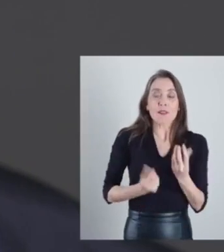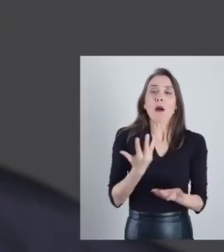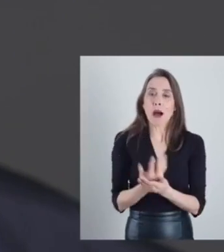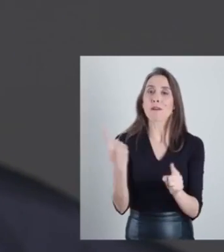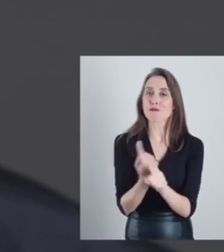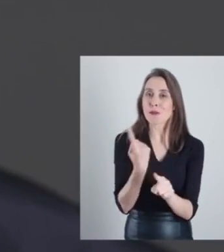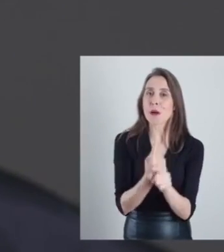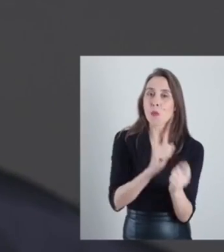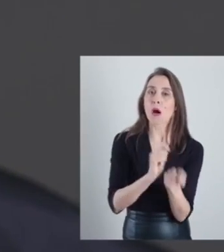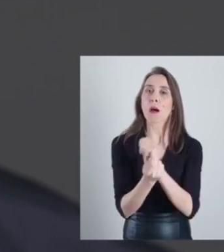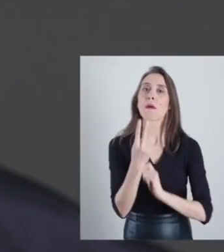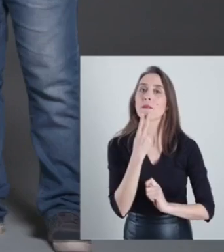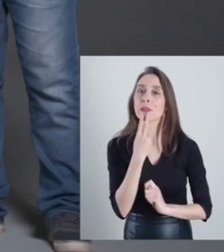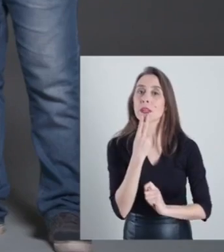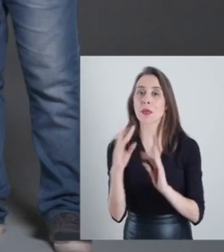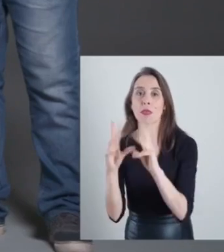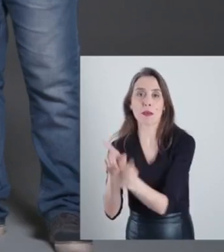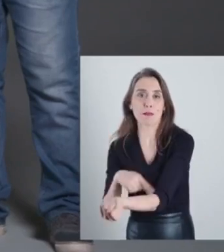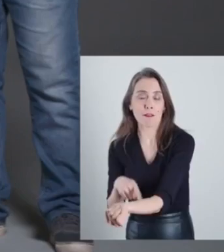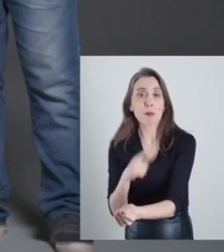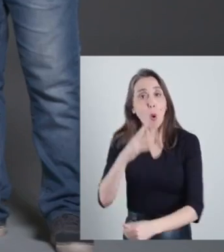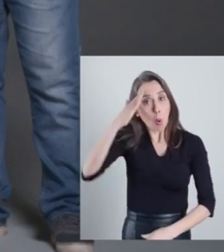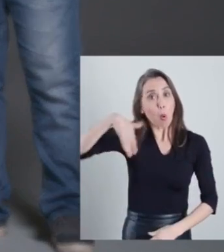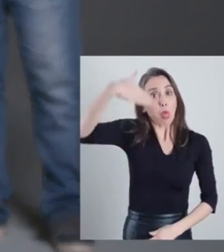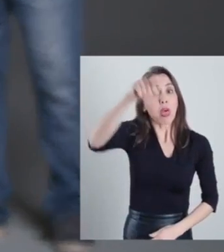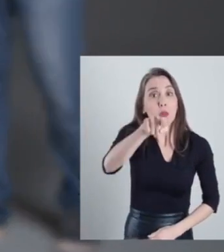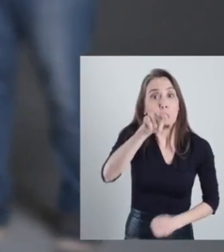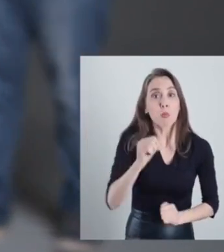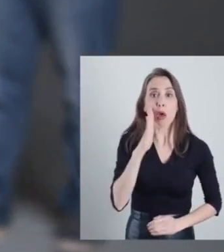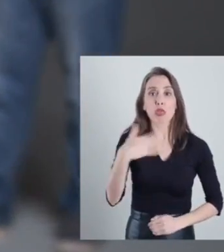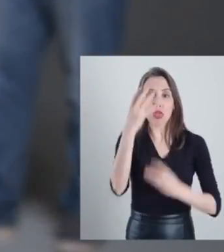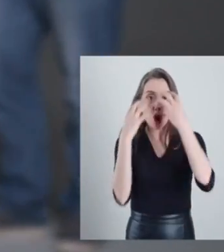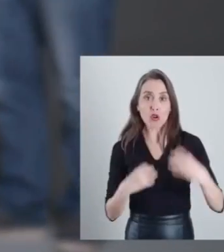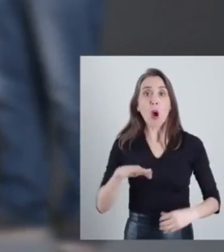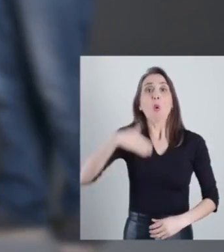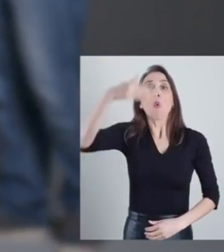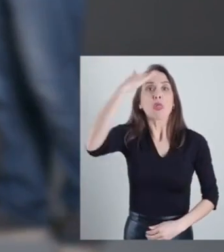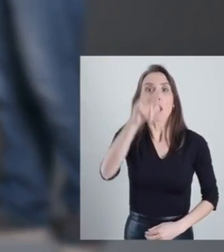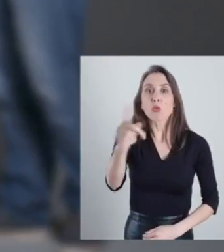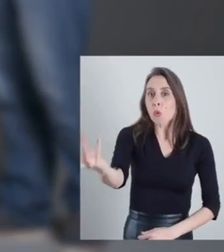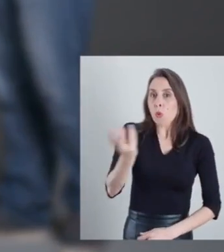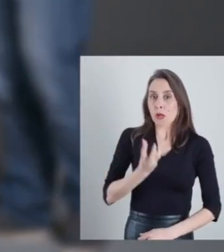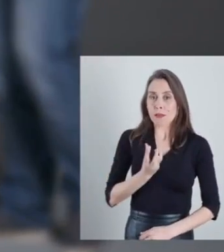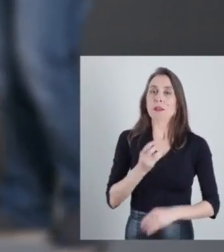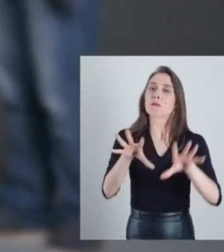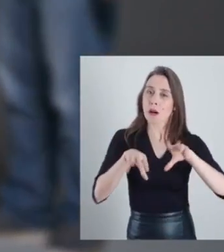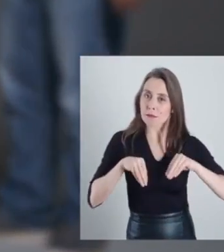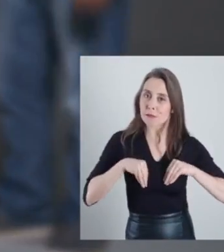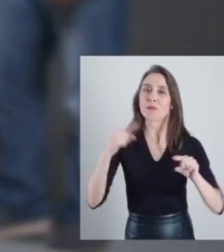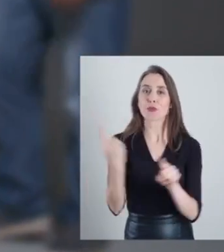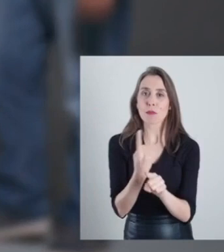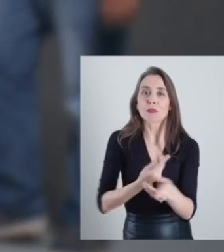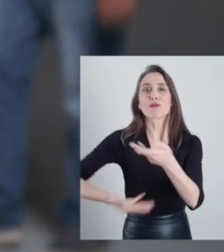Hay conversaciones que pueden cambiar la vida de una familia. Un día puede ser donante, un día puede ser receptor.